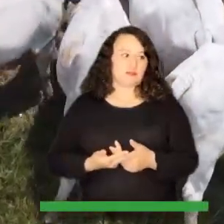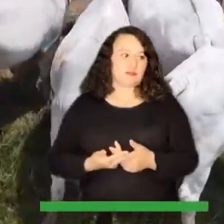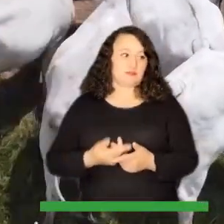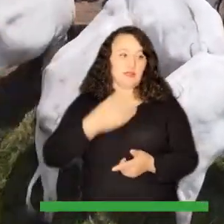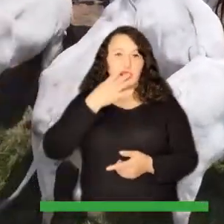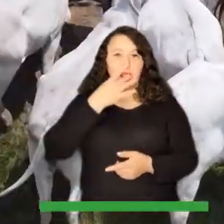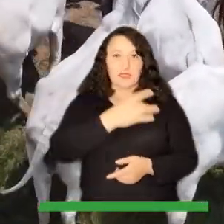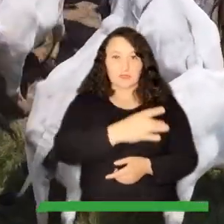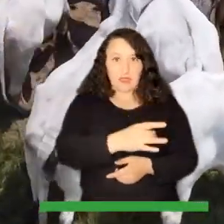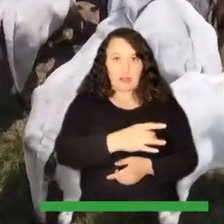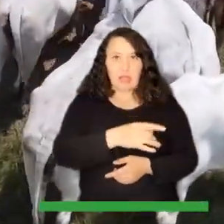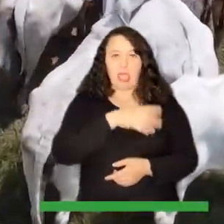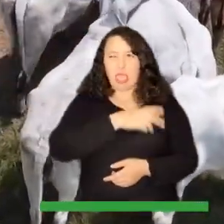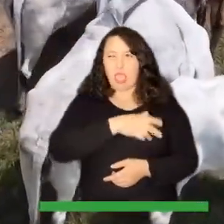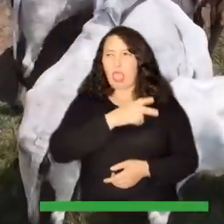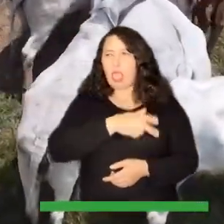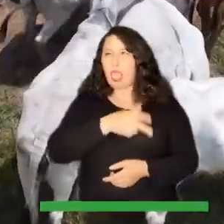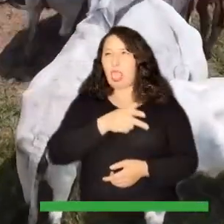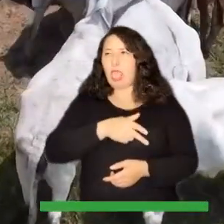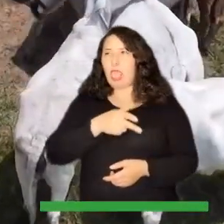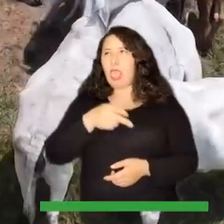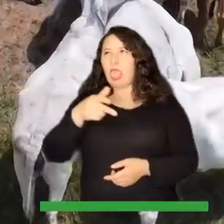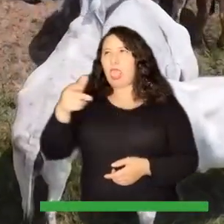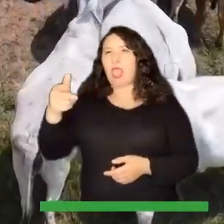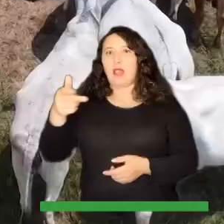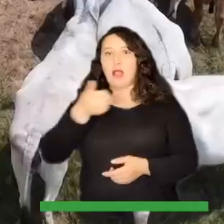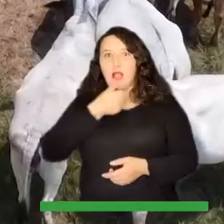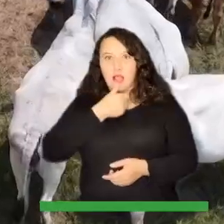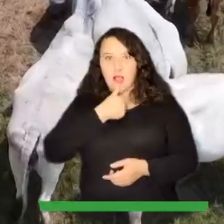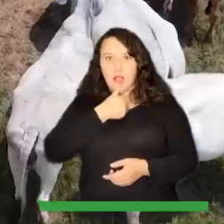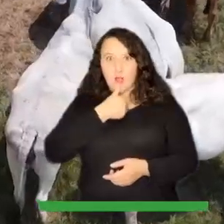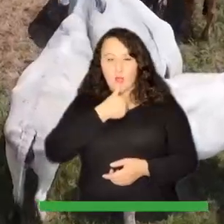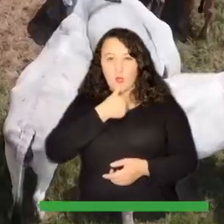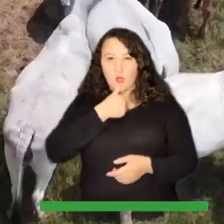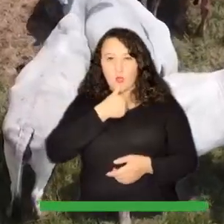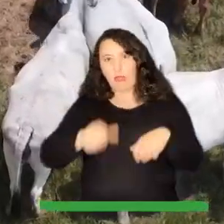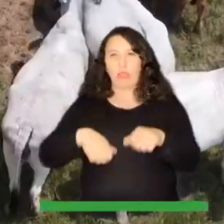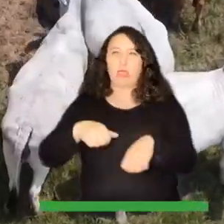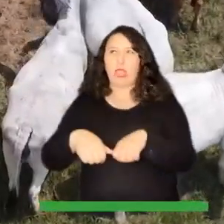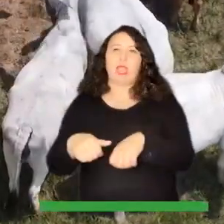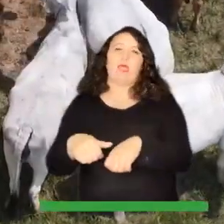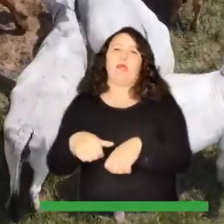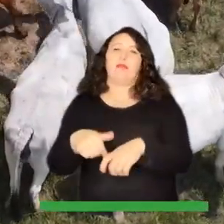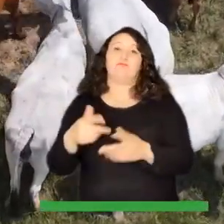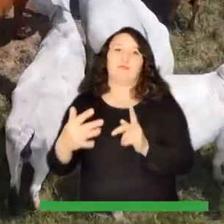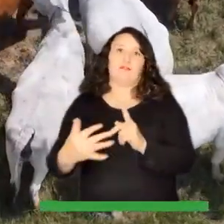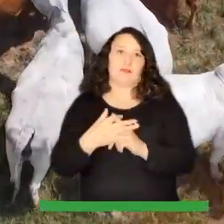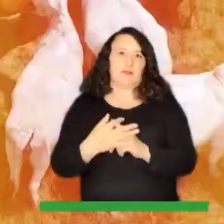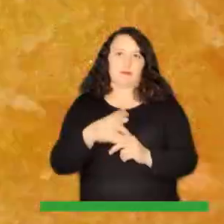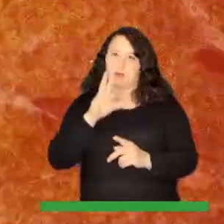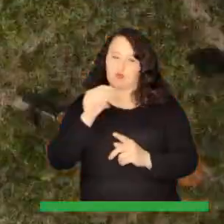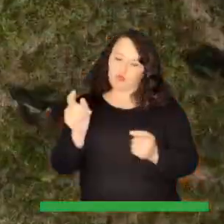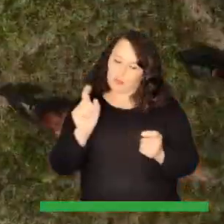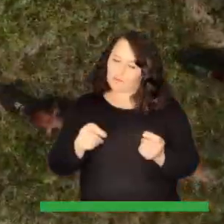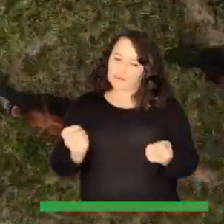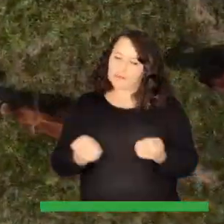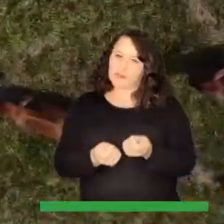y consume sal y tiene que recorrer mucho camino para buscar el agua, pues el metabolismo se va a afectar.